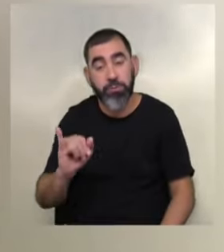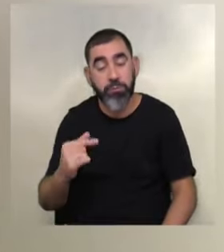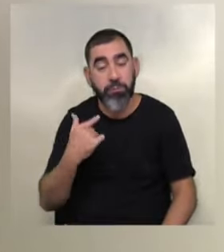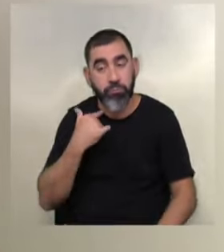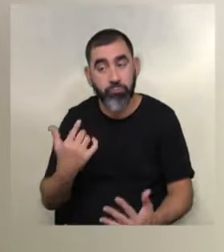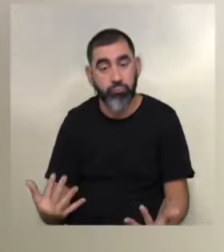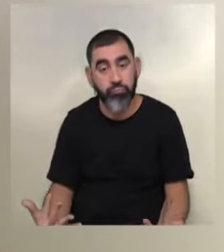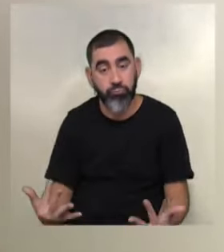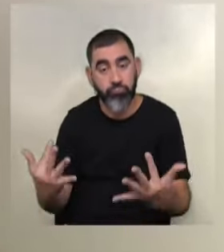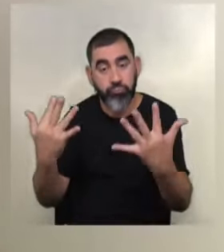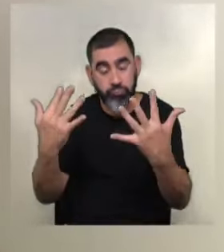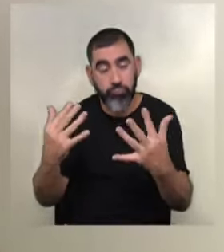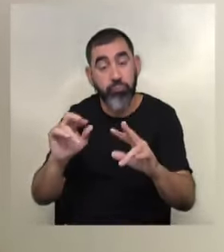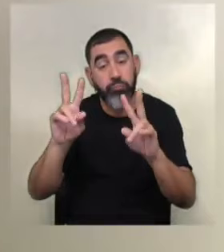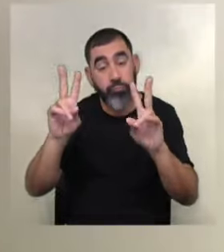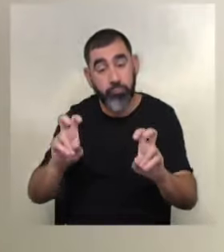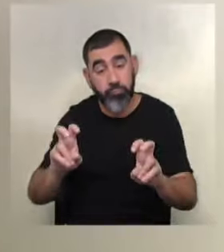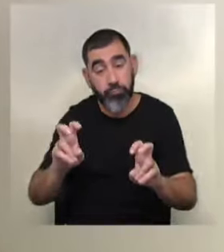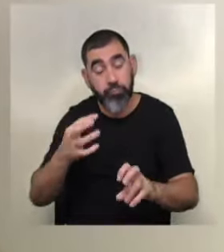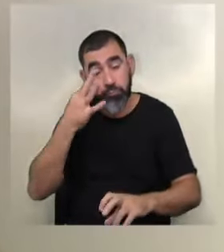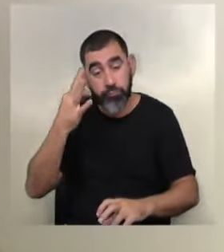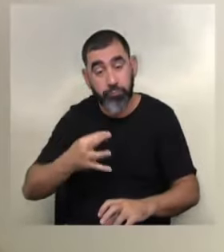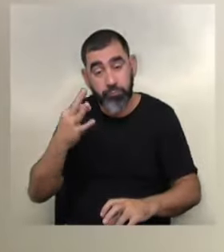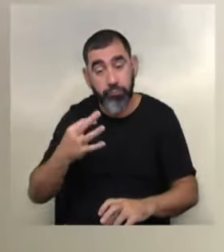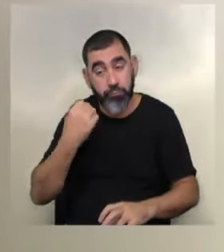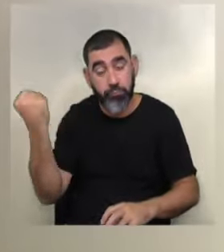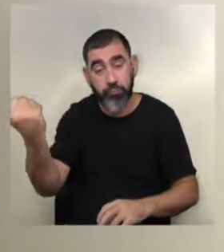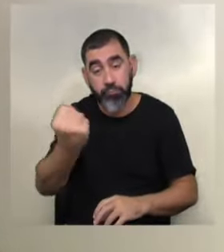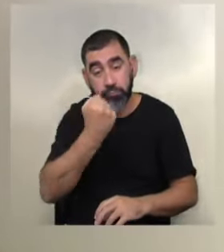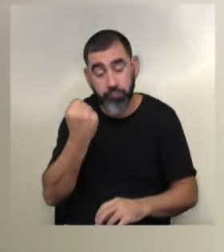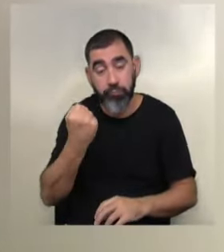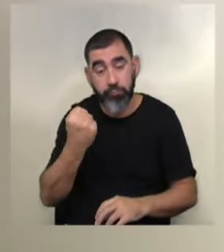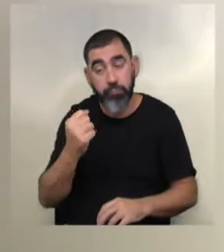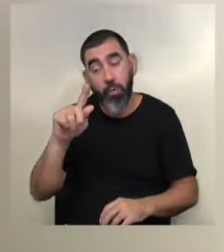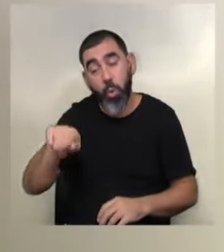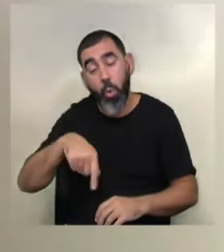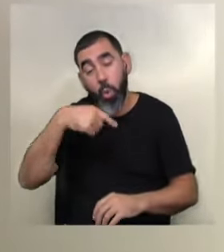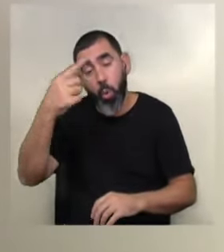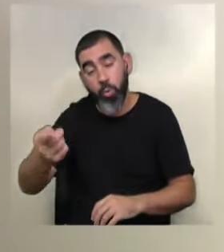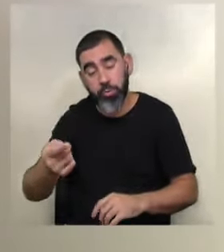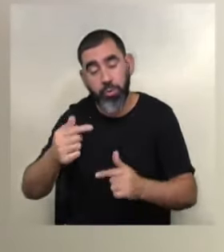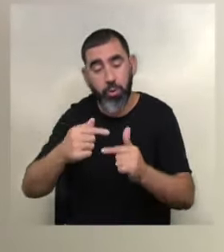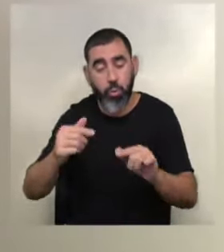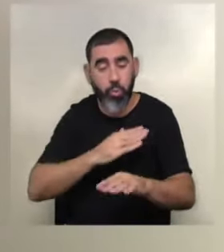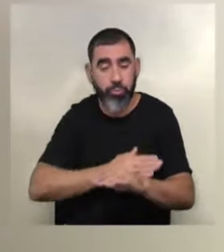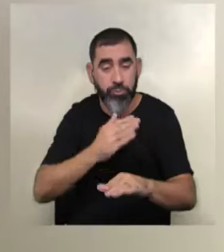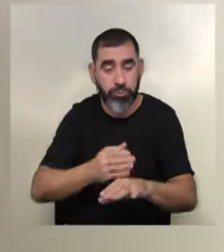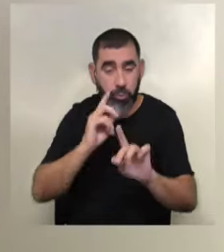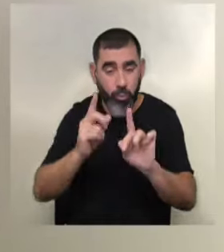a ser un componente muy importante, y hay otras